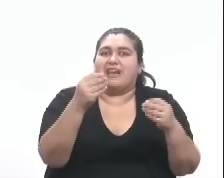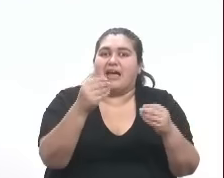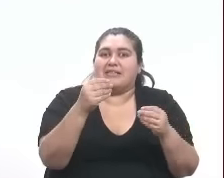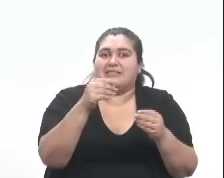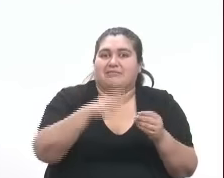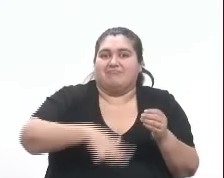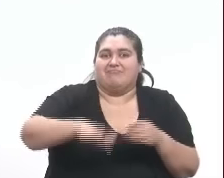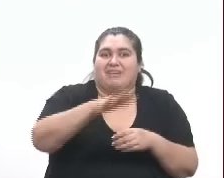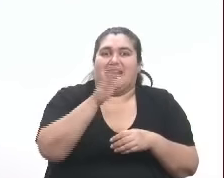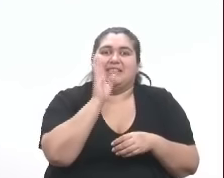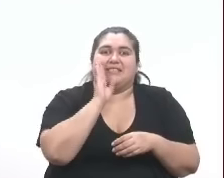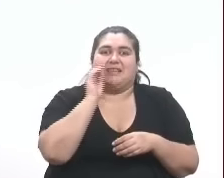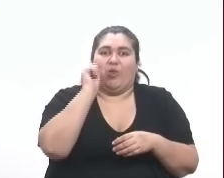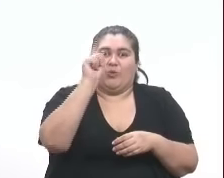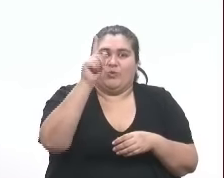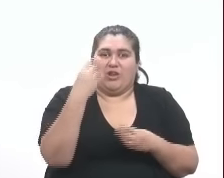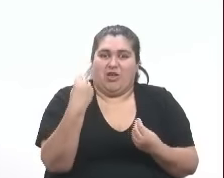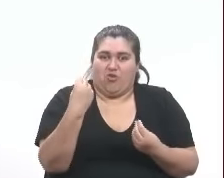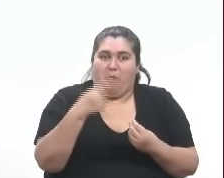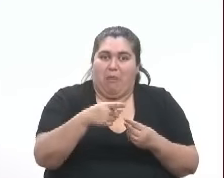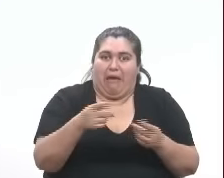de la manipulación de las redes sociales.